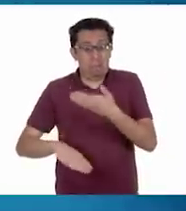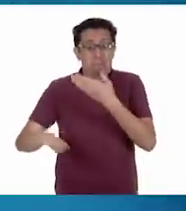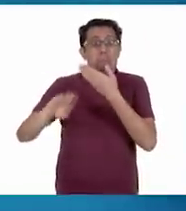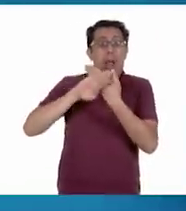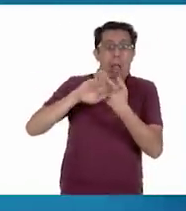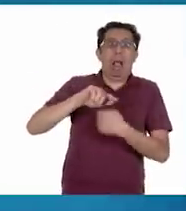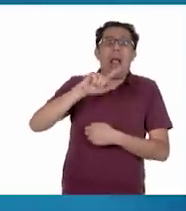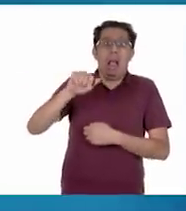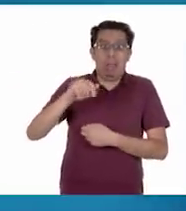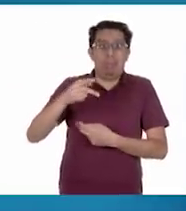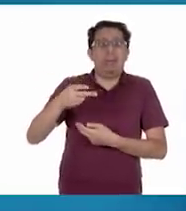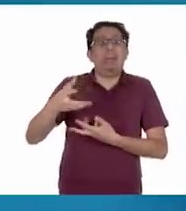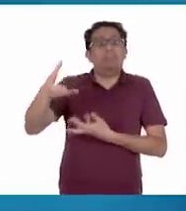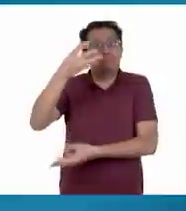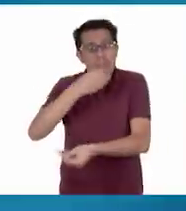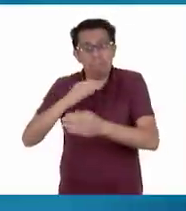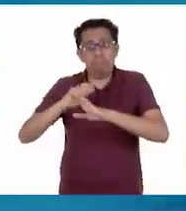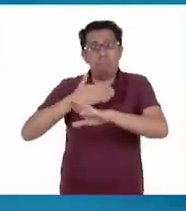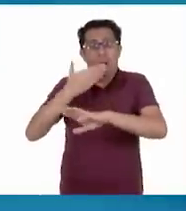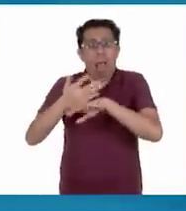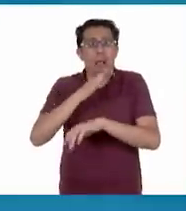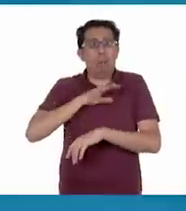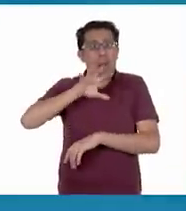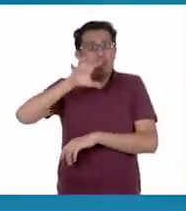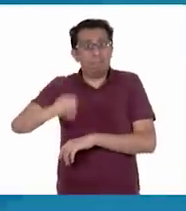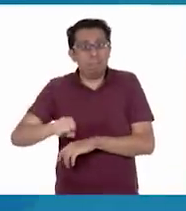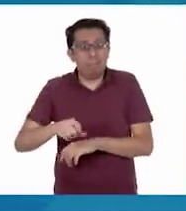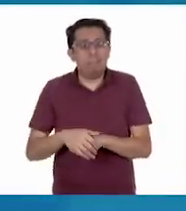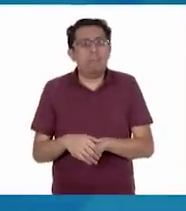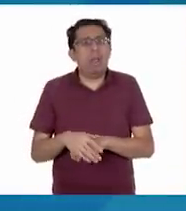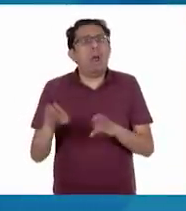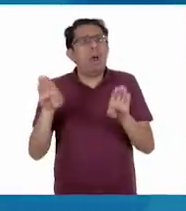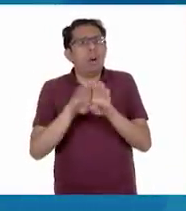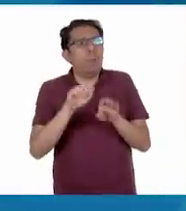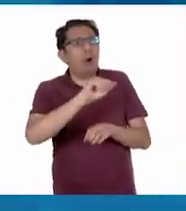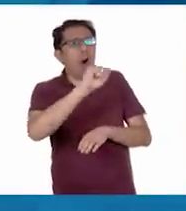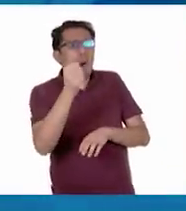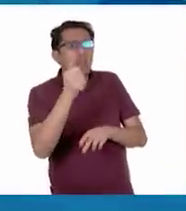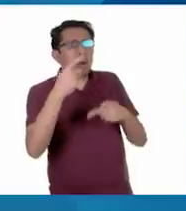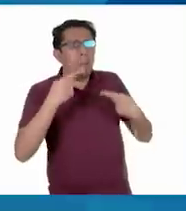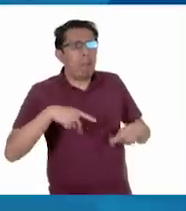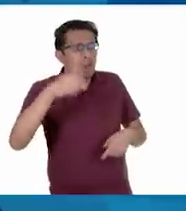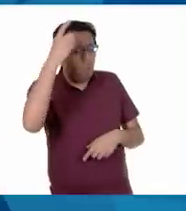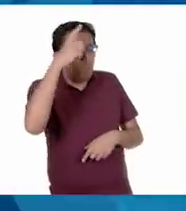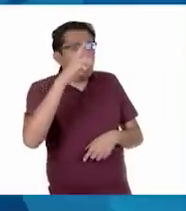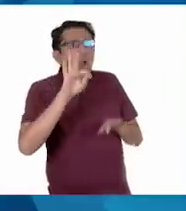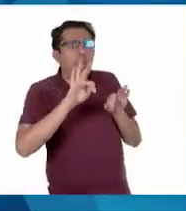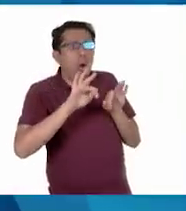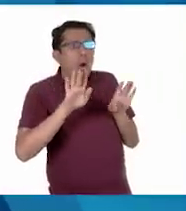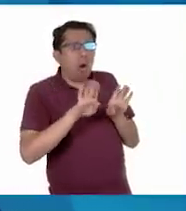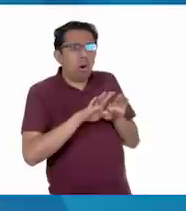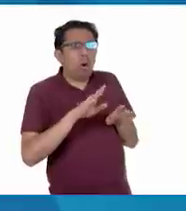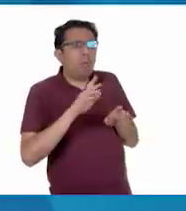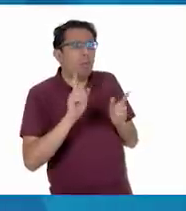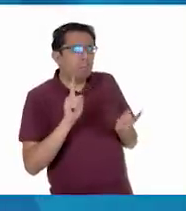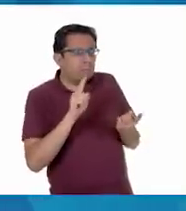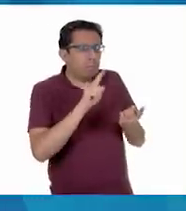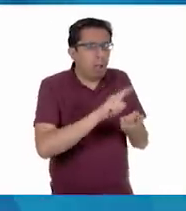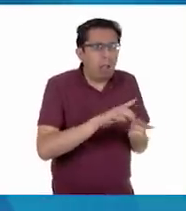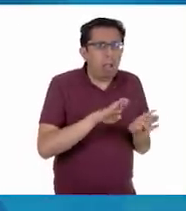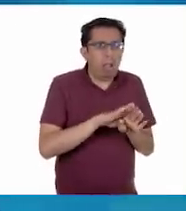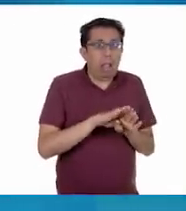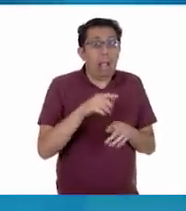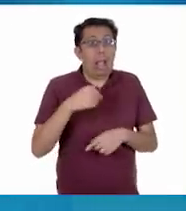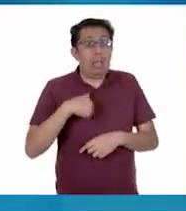regresar la agresión, puede mordernos. ¿Cómo se debe tratar a un perro ajeno? Ok, cuando nosotros vamos a tocar o a intentar